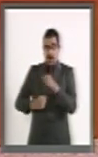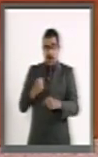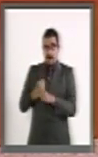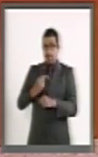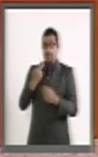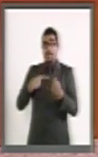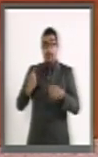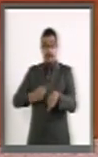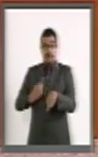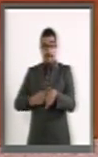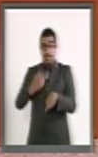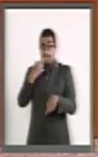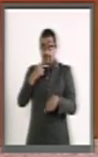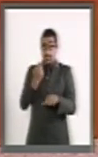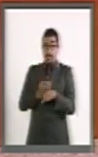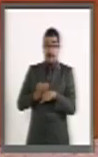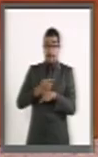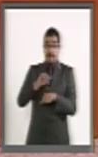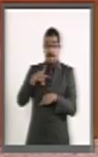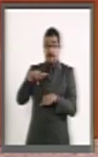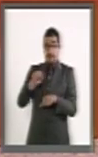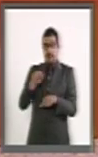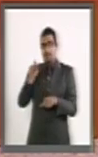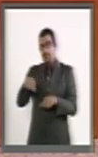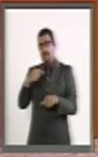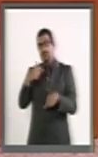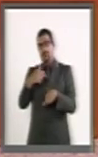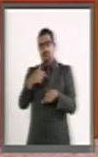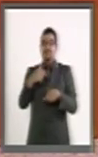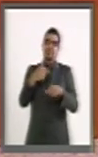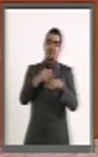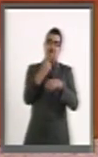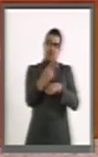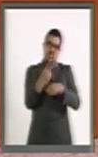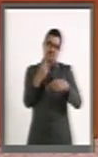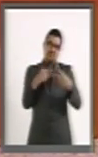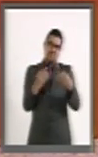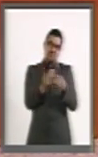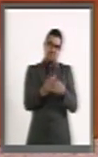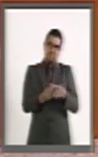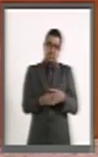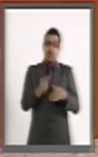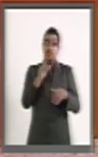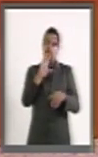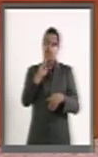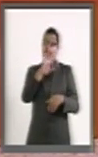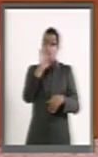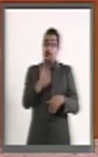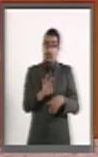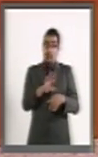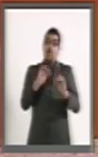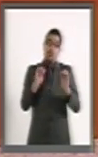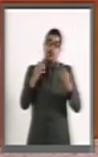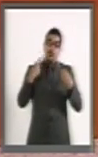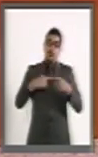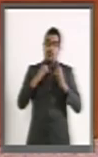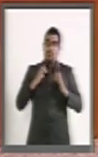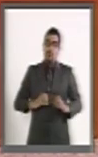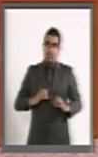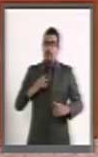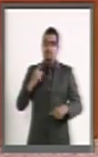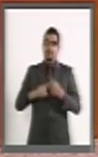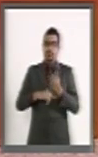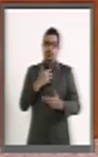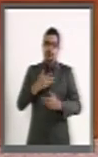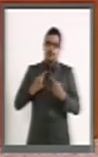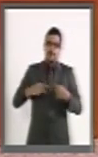diabetes mellitus, mayormente hablando de la tipo 2, que se ocupa del 90% o afecta el 90% de